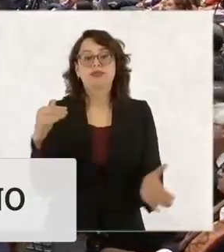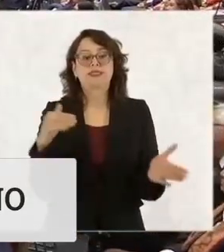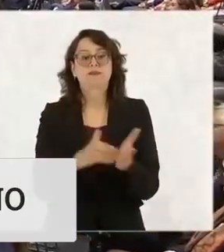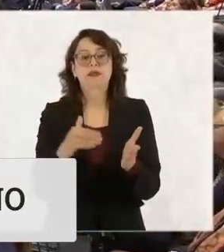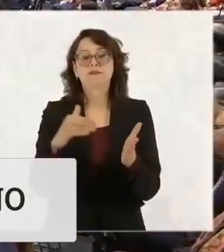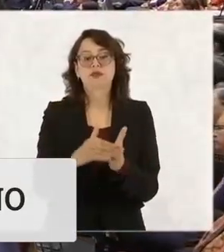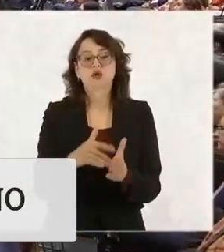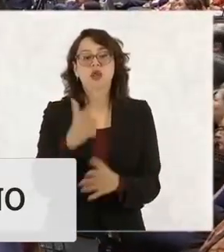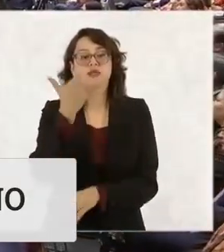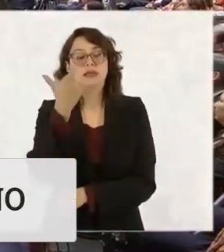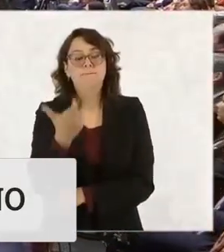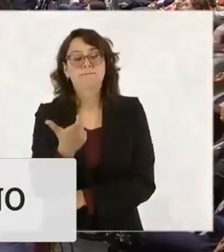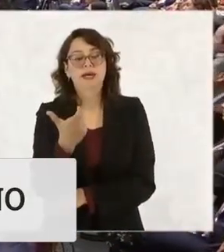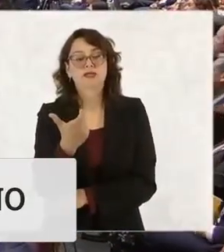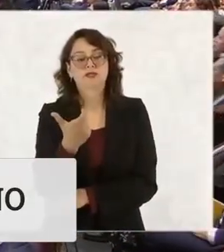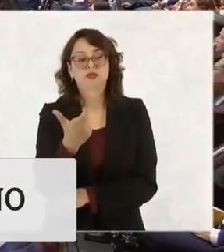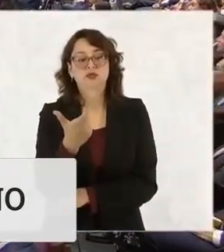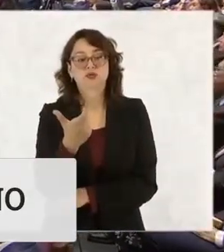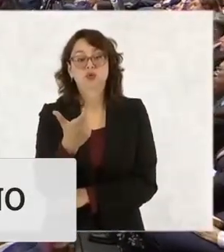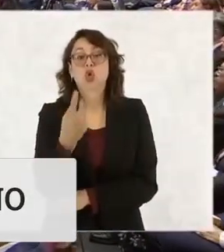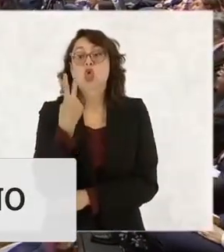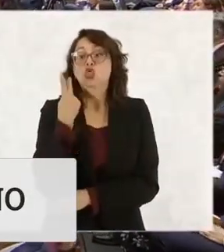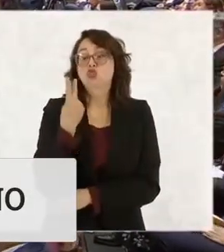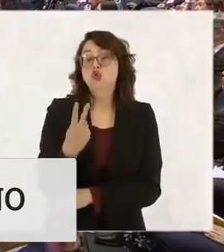850,000 millones de pesos, el